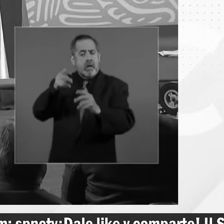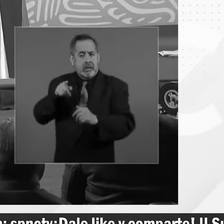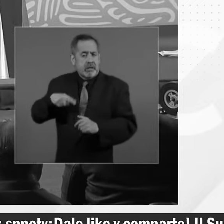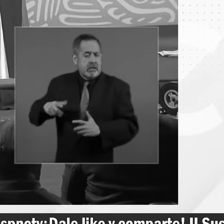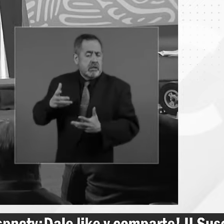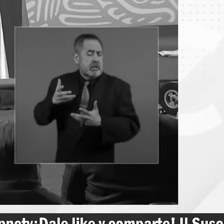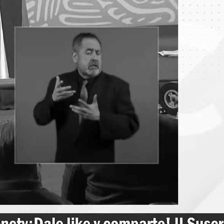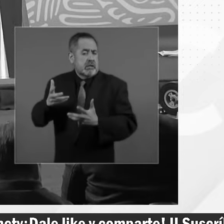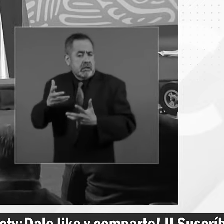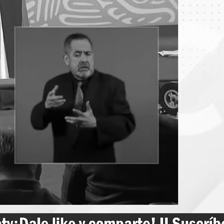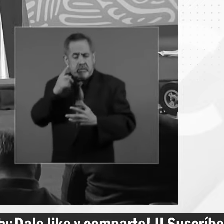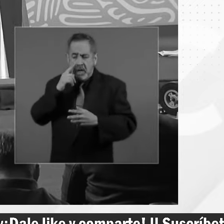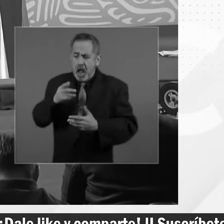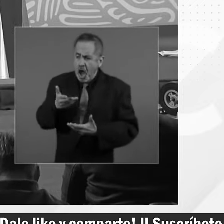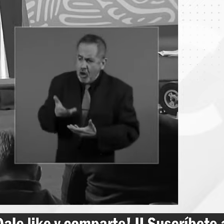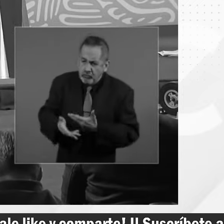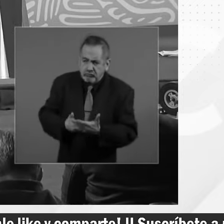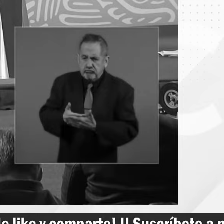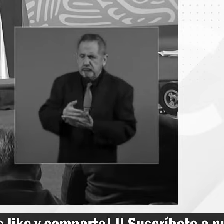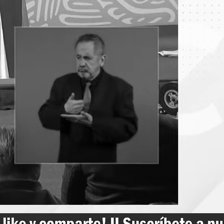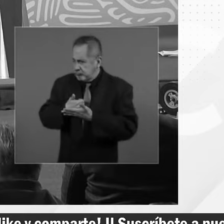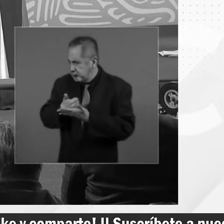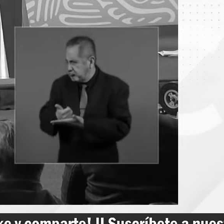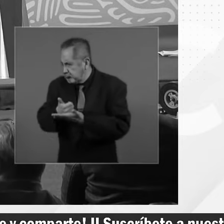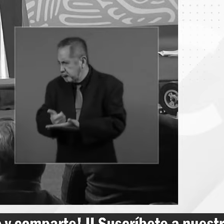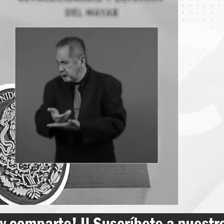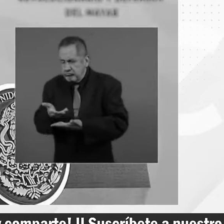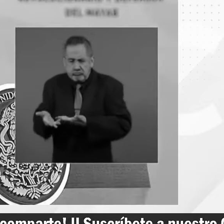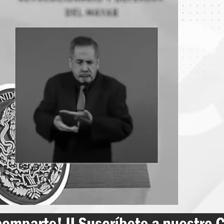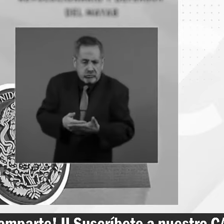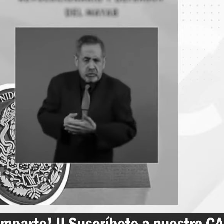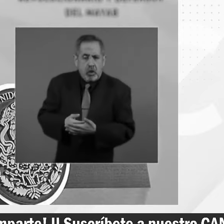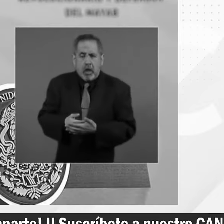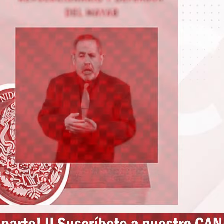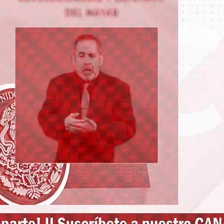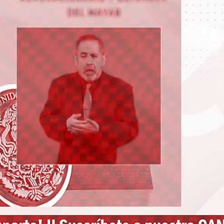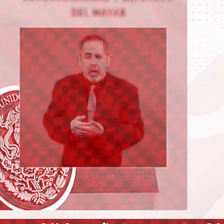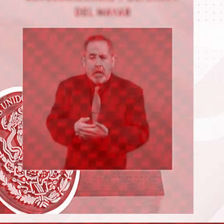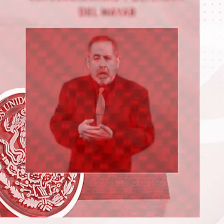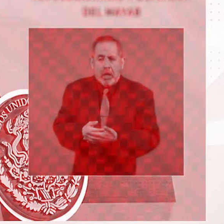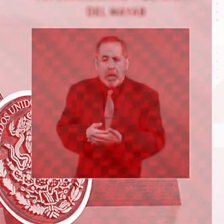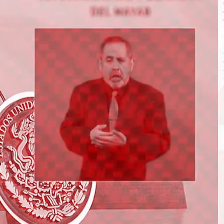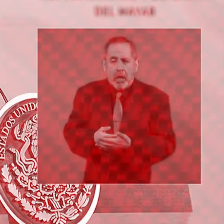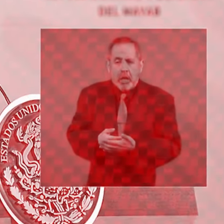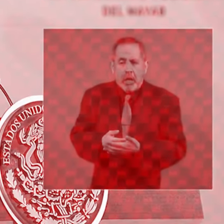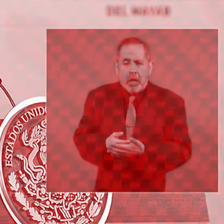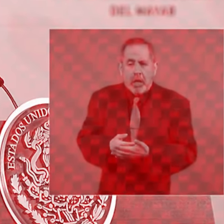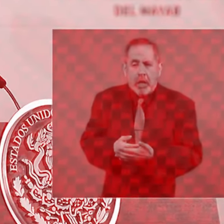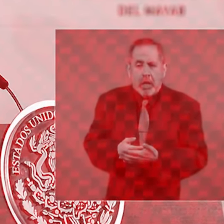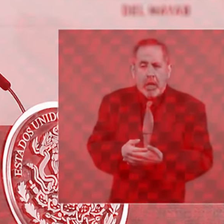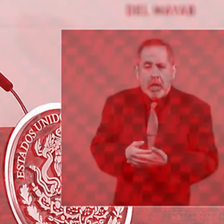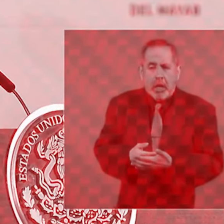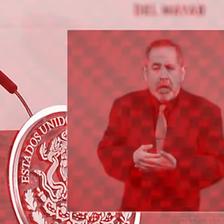deseos de servir, no de servirse.